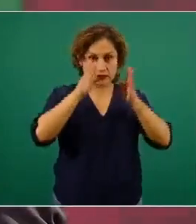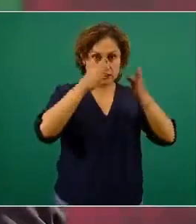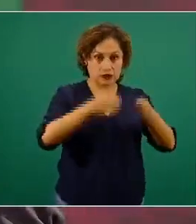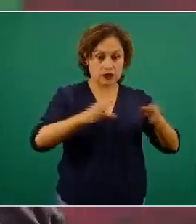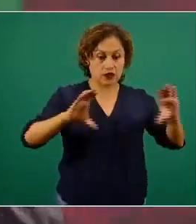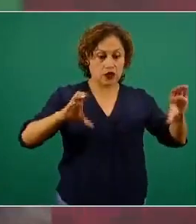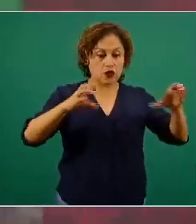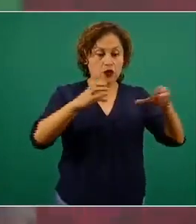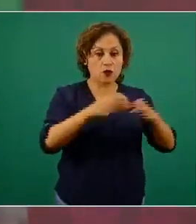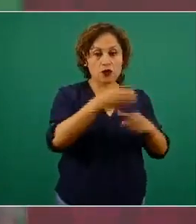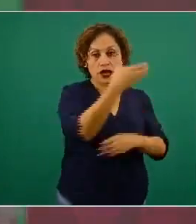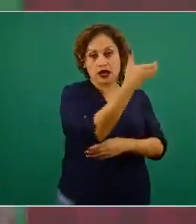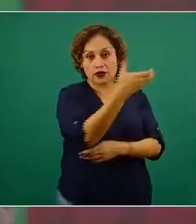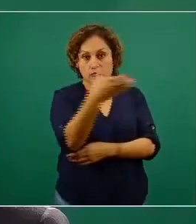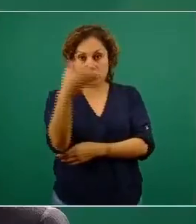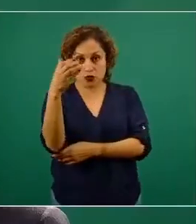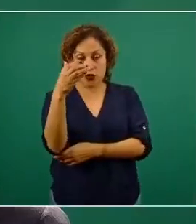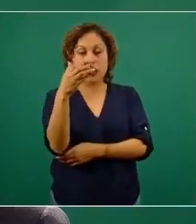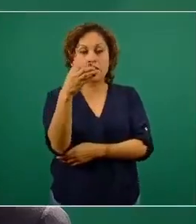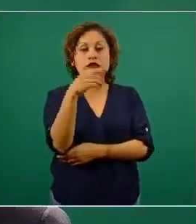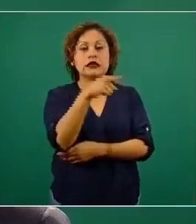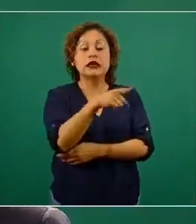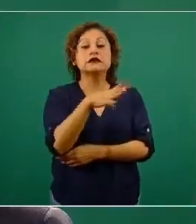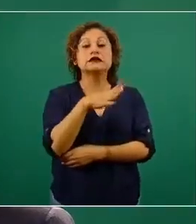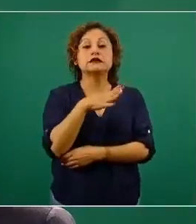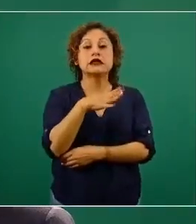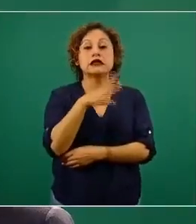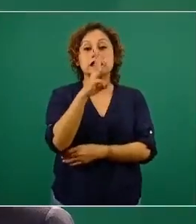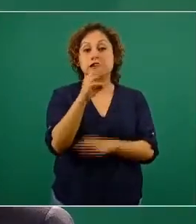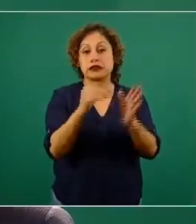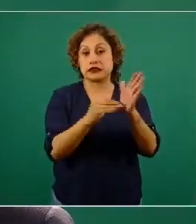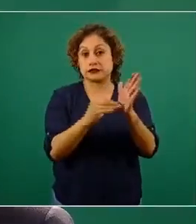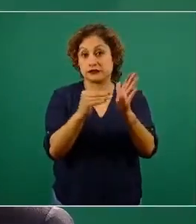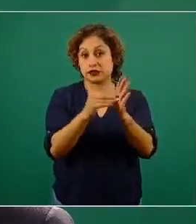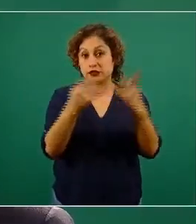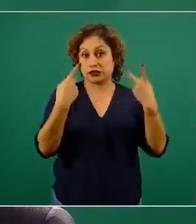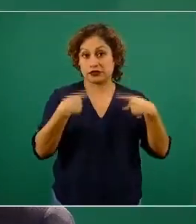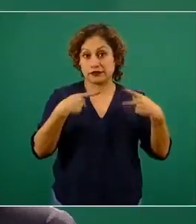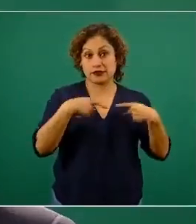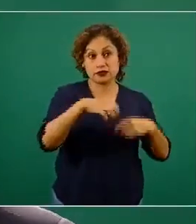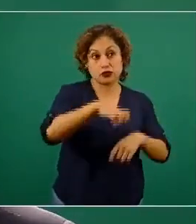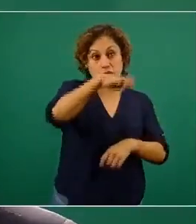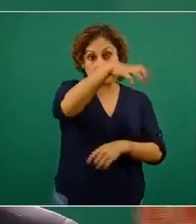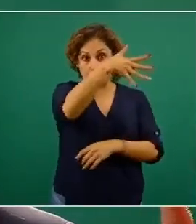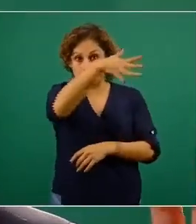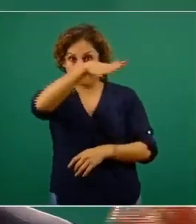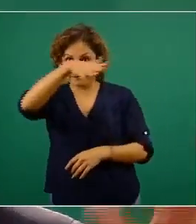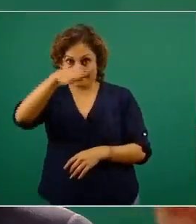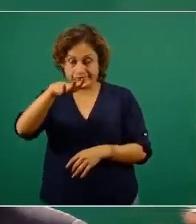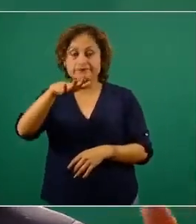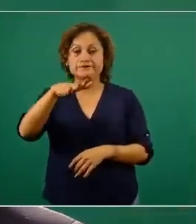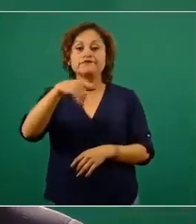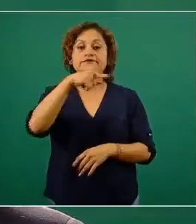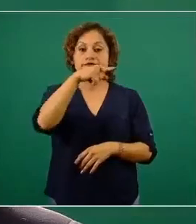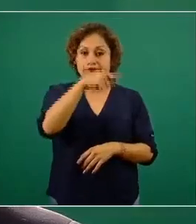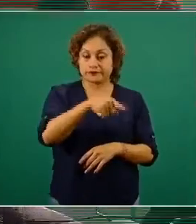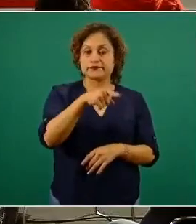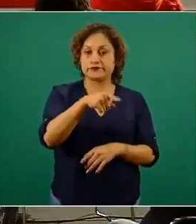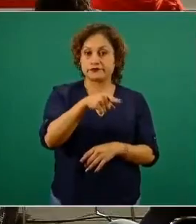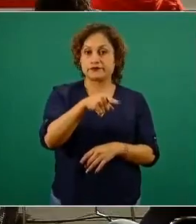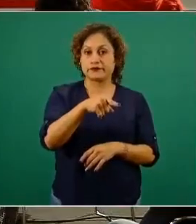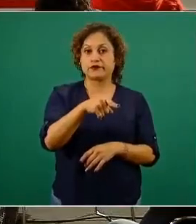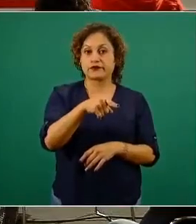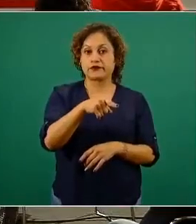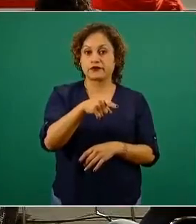dispersas, donde reside aproximadamente 3 millones de personas mayores, que serán el sitio de arranque de